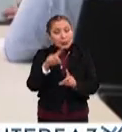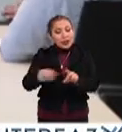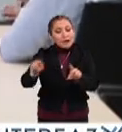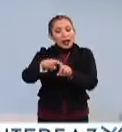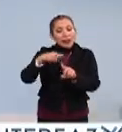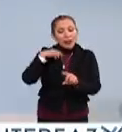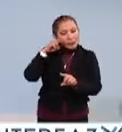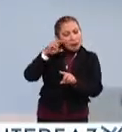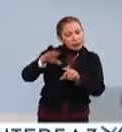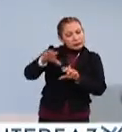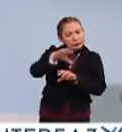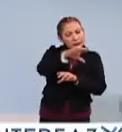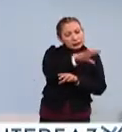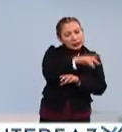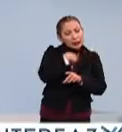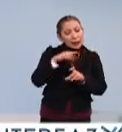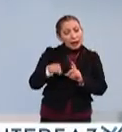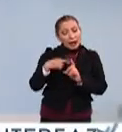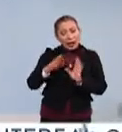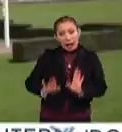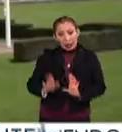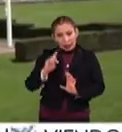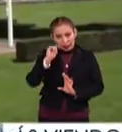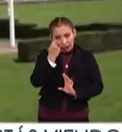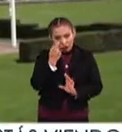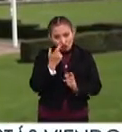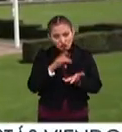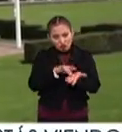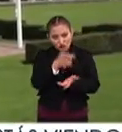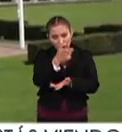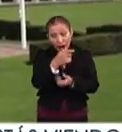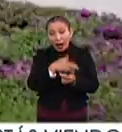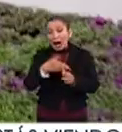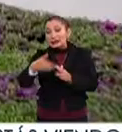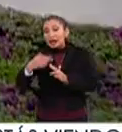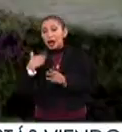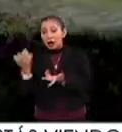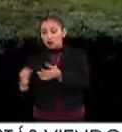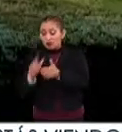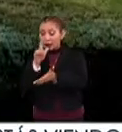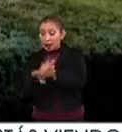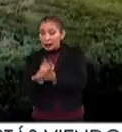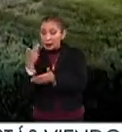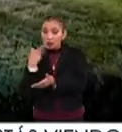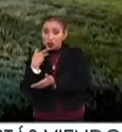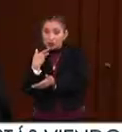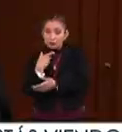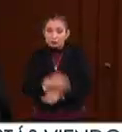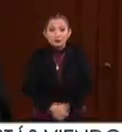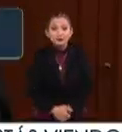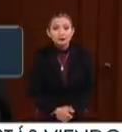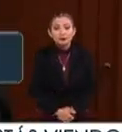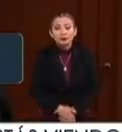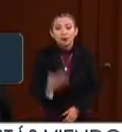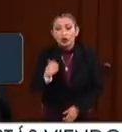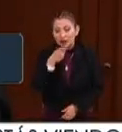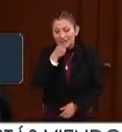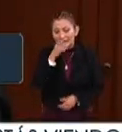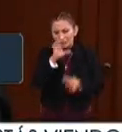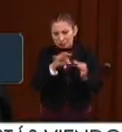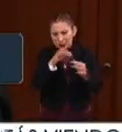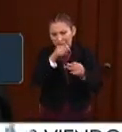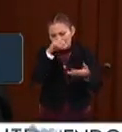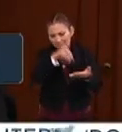distintas dimensiones implicadas, desde las de carácter técnico-financiero hasta las de orden jurídico y político. El planteamiento es